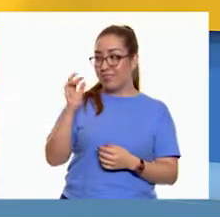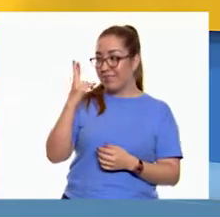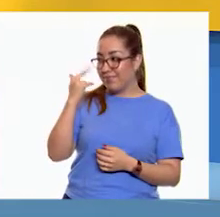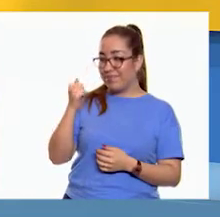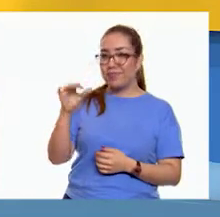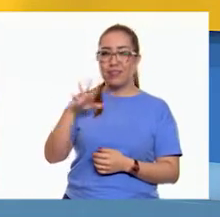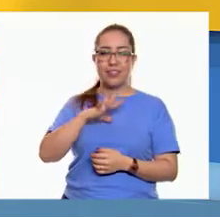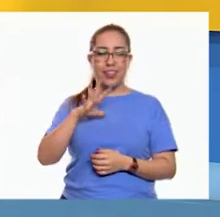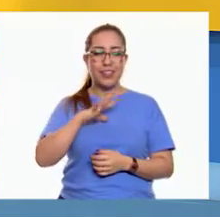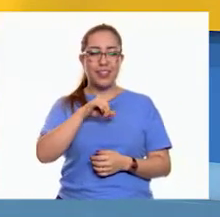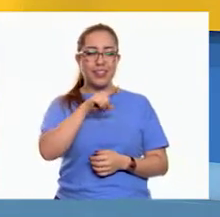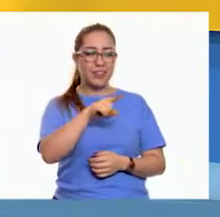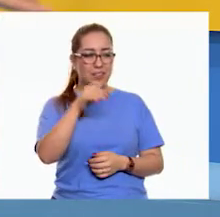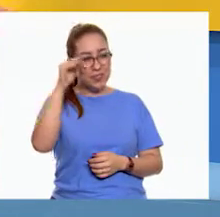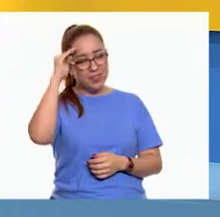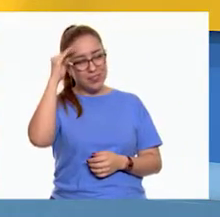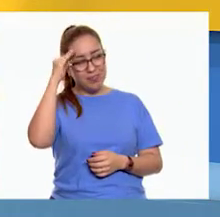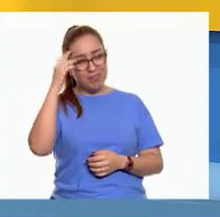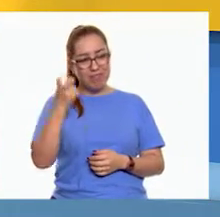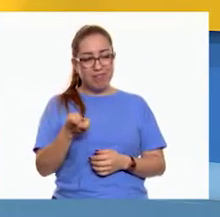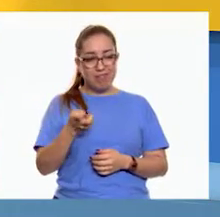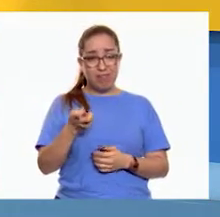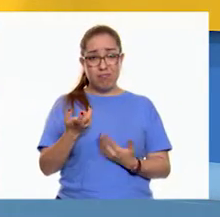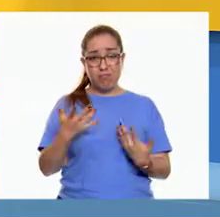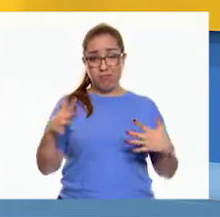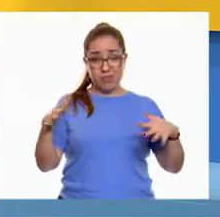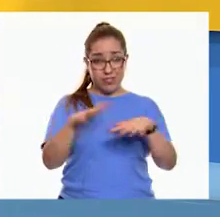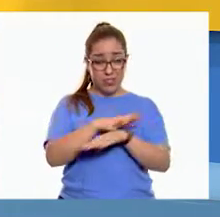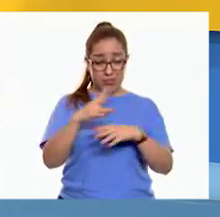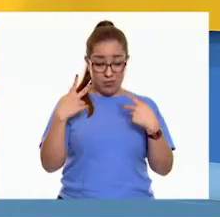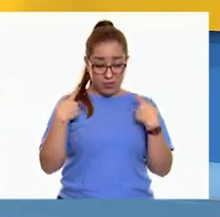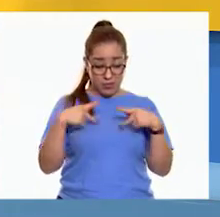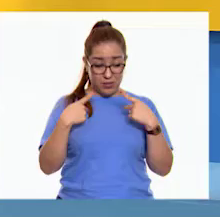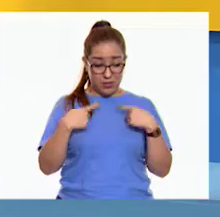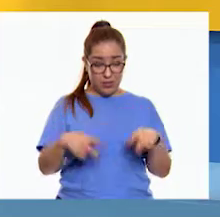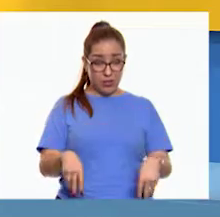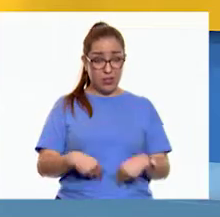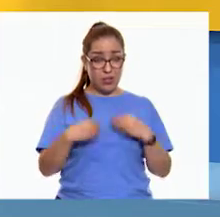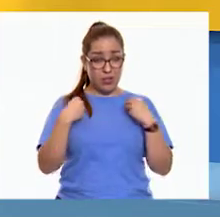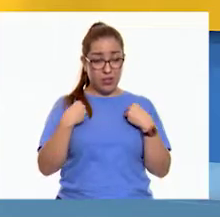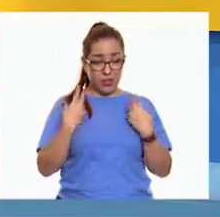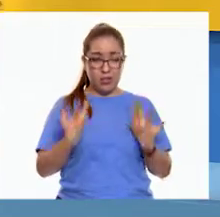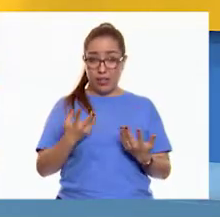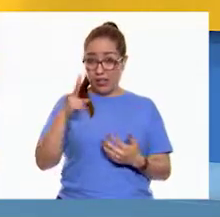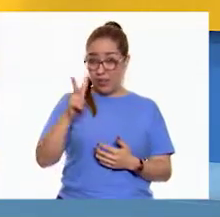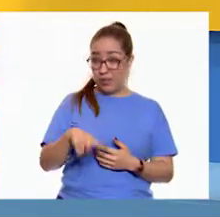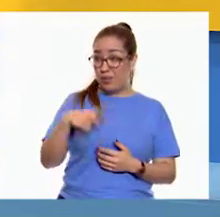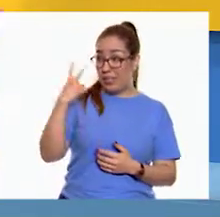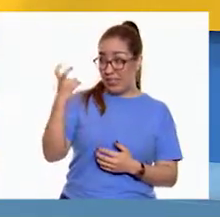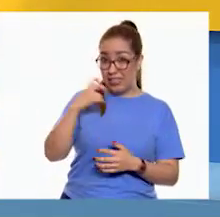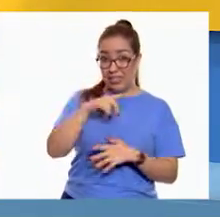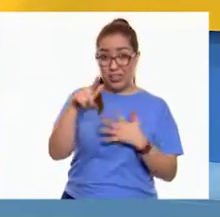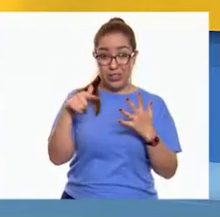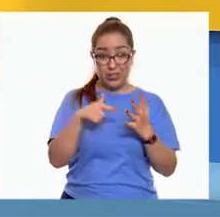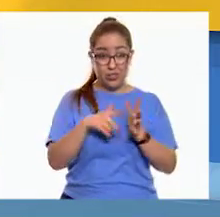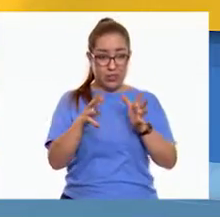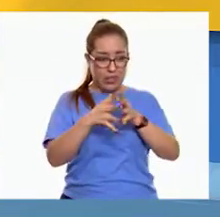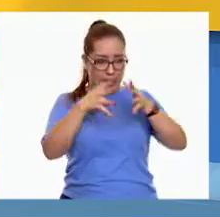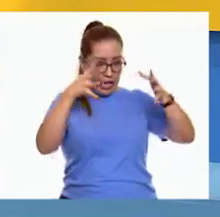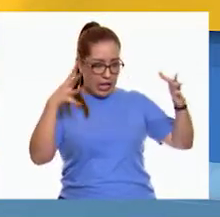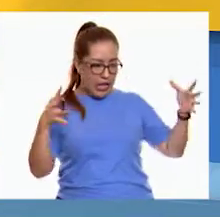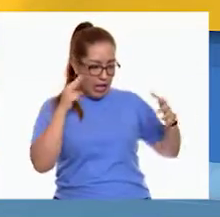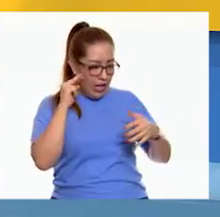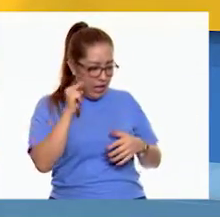algo como esto, pues no tendría por qué cambiar el panorama del país, la verdad es que tener recintos tan grandes como estos para ver